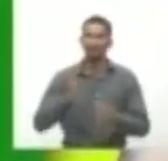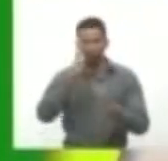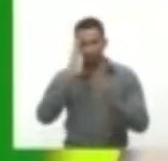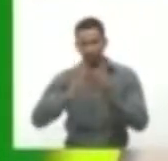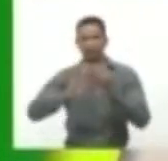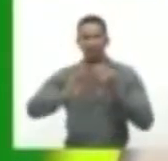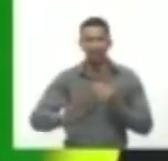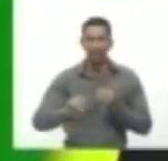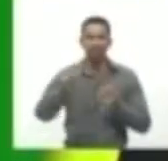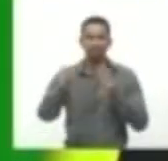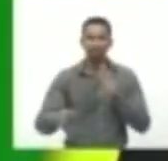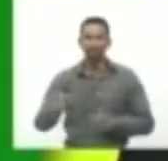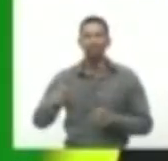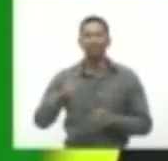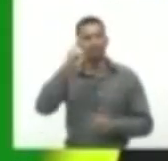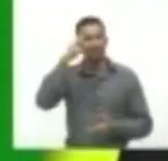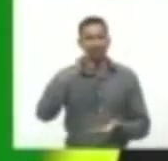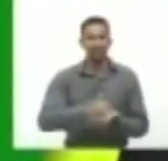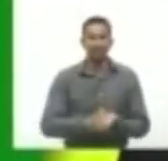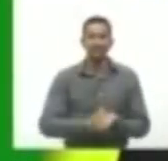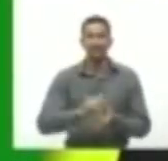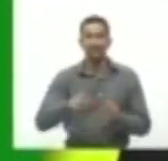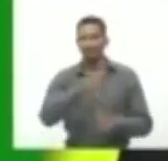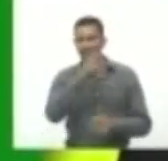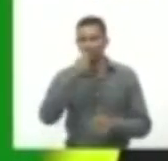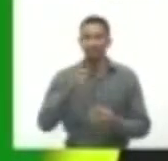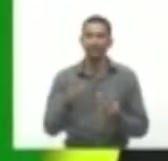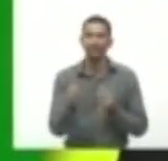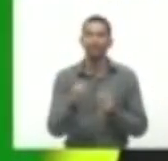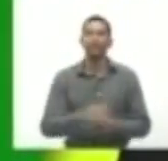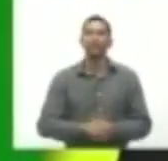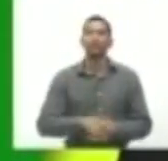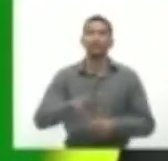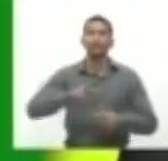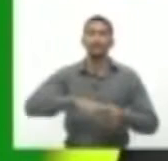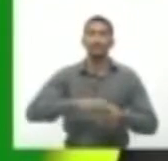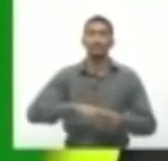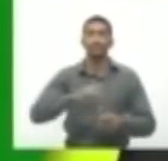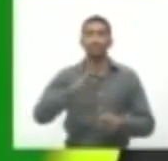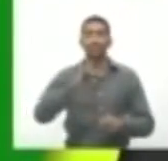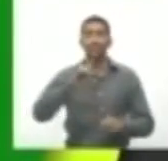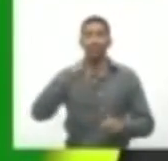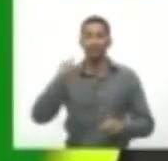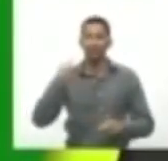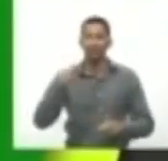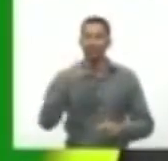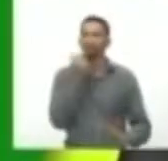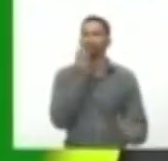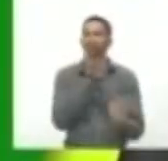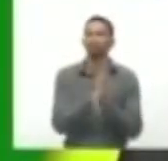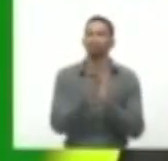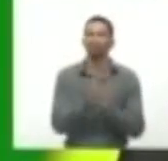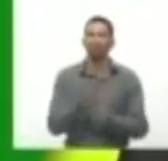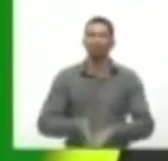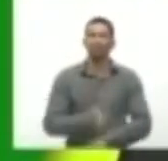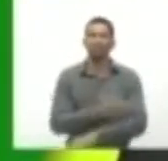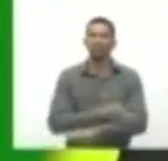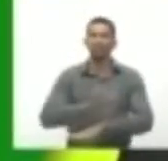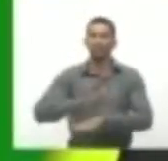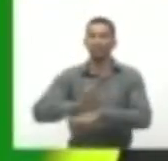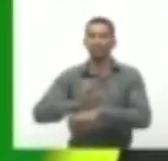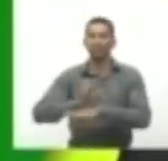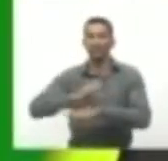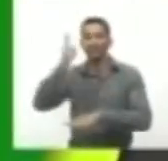a los sospechosos. Exsenador Bula prendería el ventilador en caso de sobornos de Odebrecht. Por lo menos 14 personas